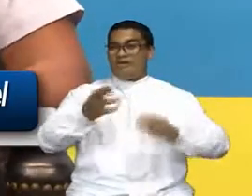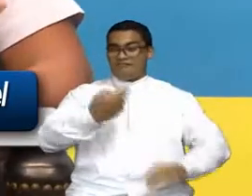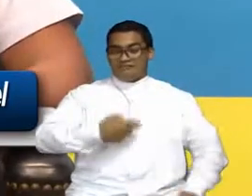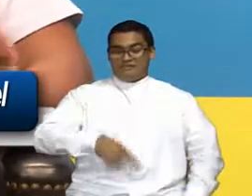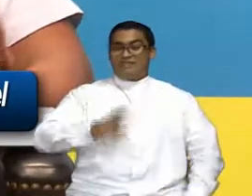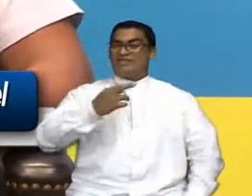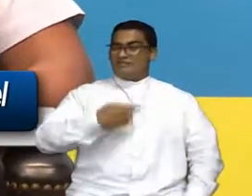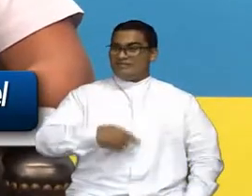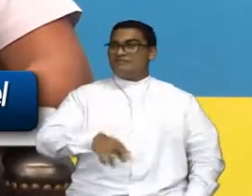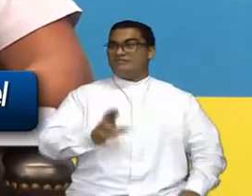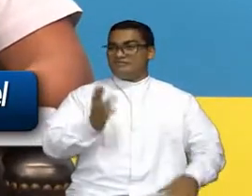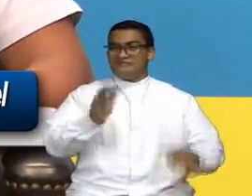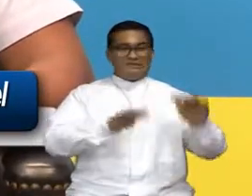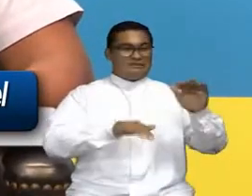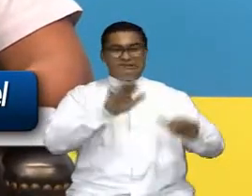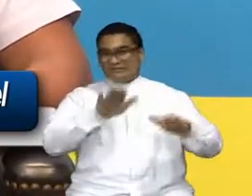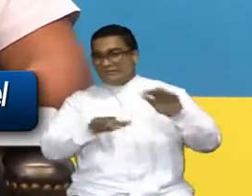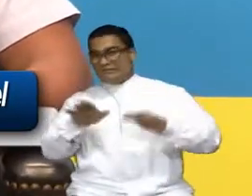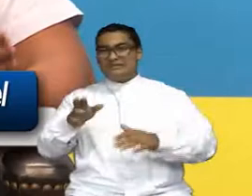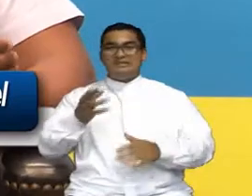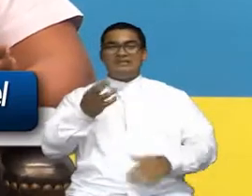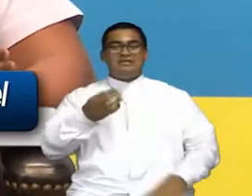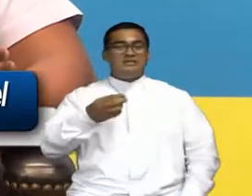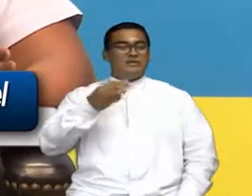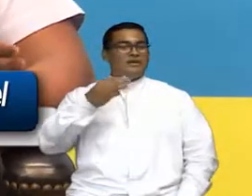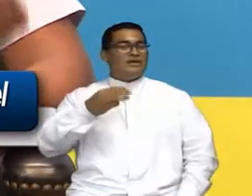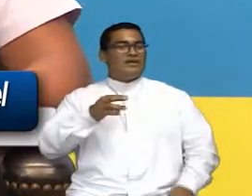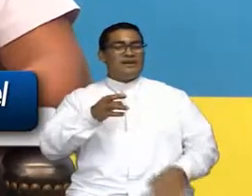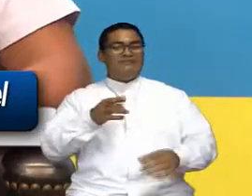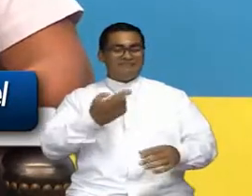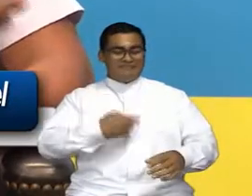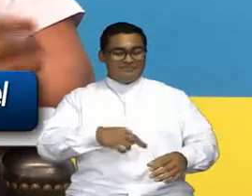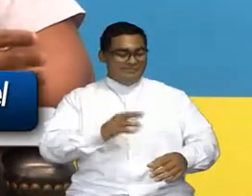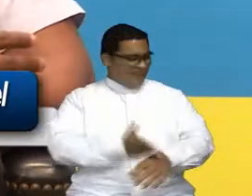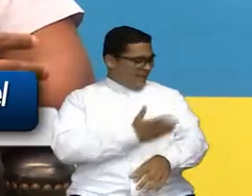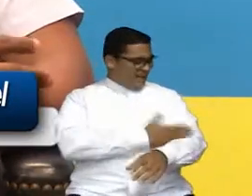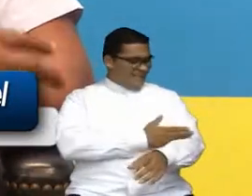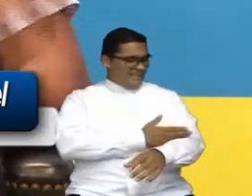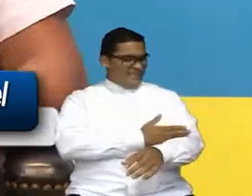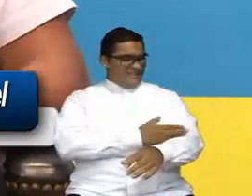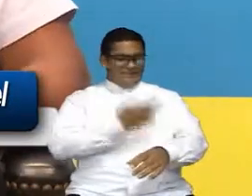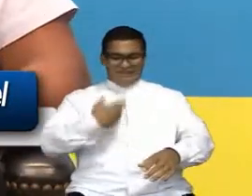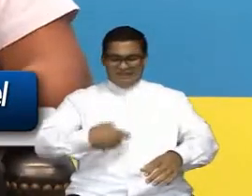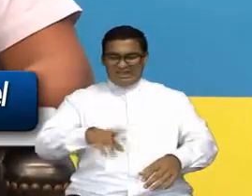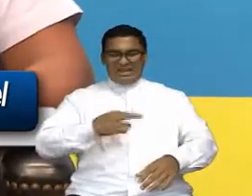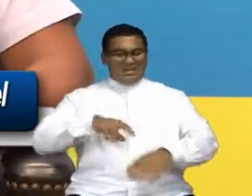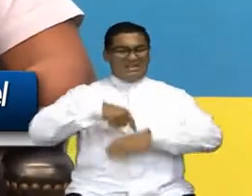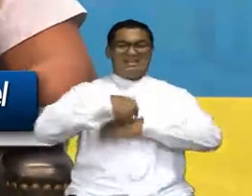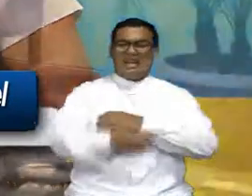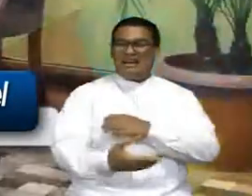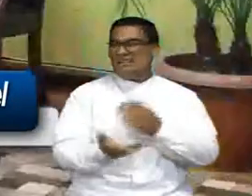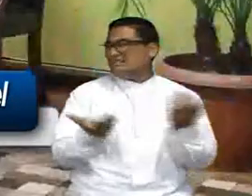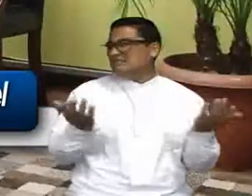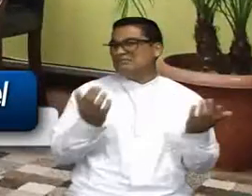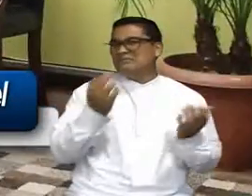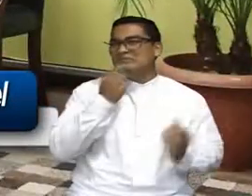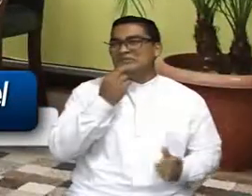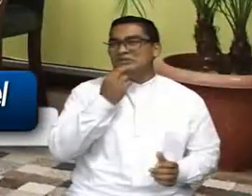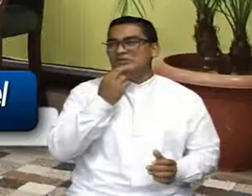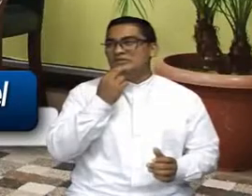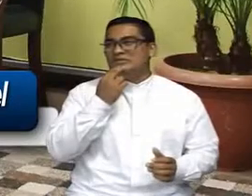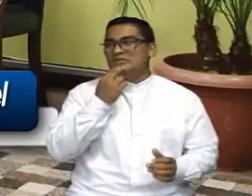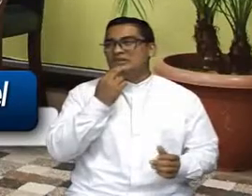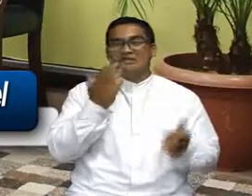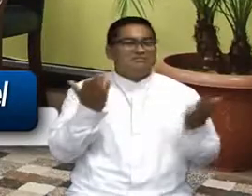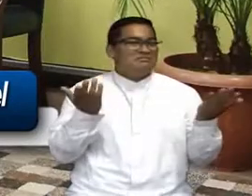en su ciclo menstrual, que se adelanta su regla, se retrasa, un día saca abundante sangre, otro día